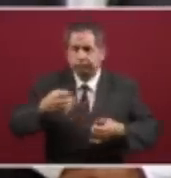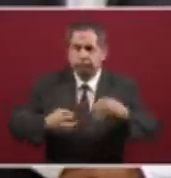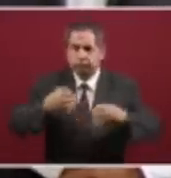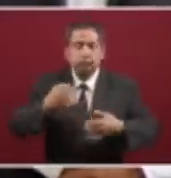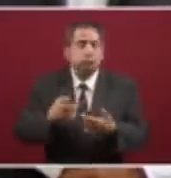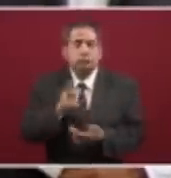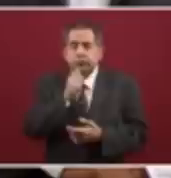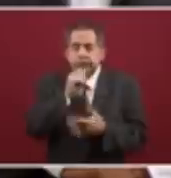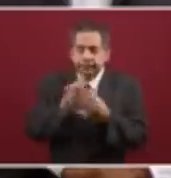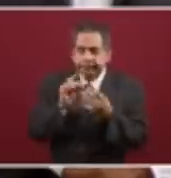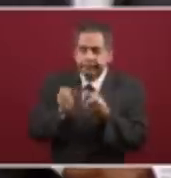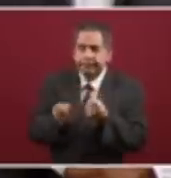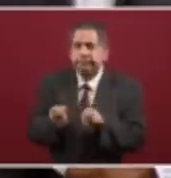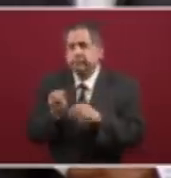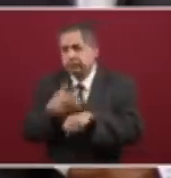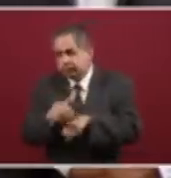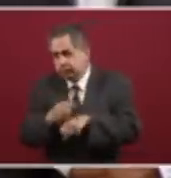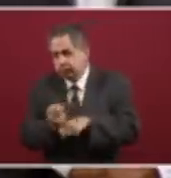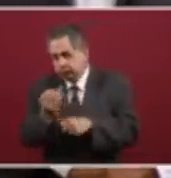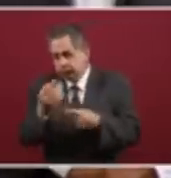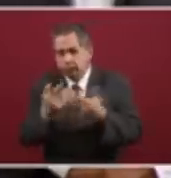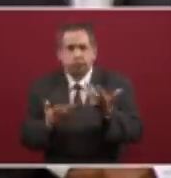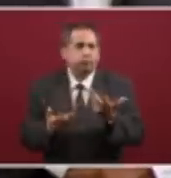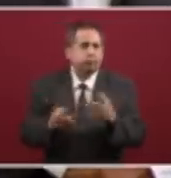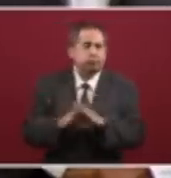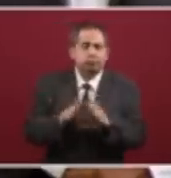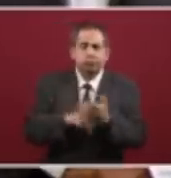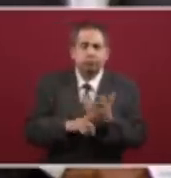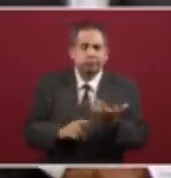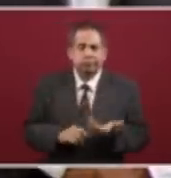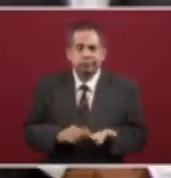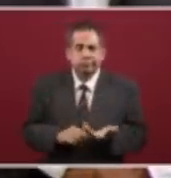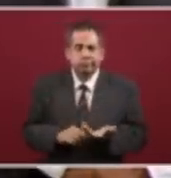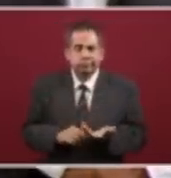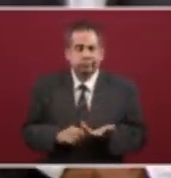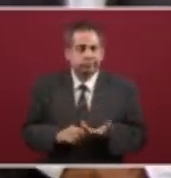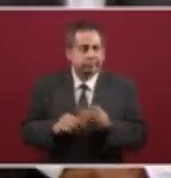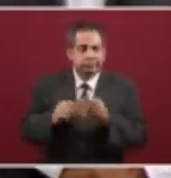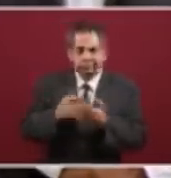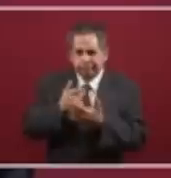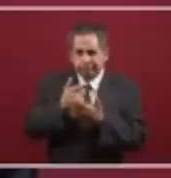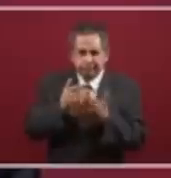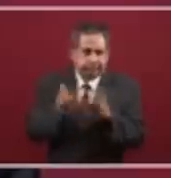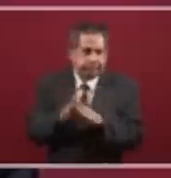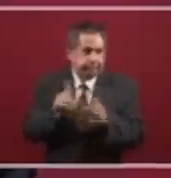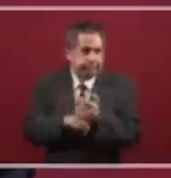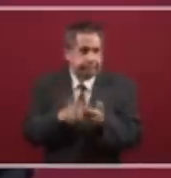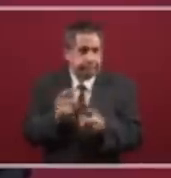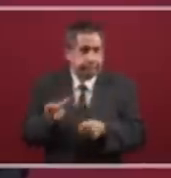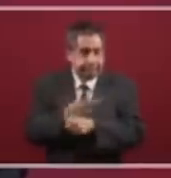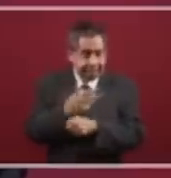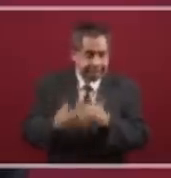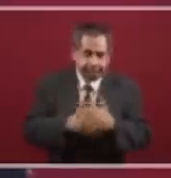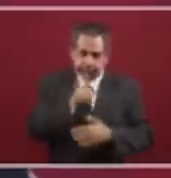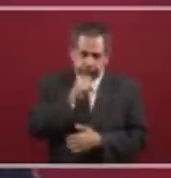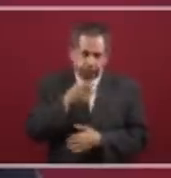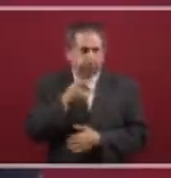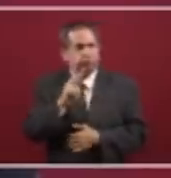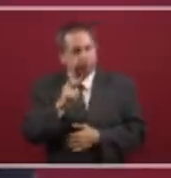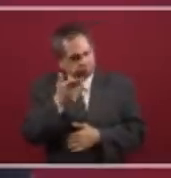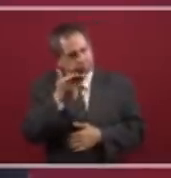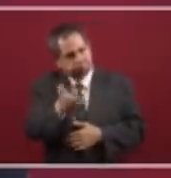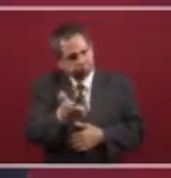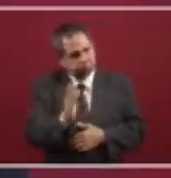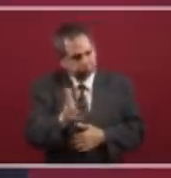detallaba el número ni la este digamos el estatus de avance de este proceso